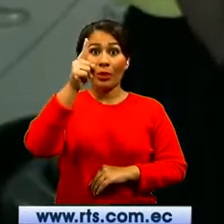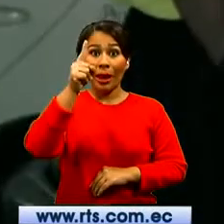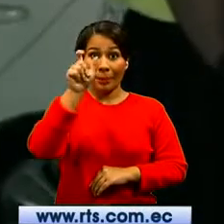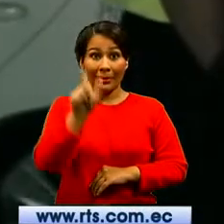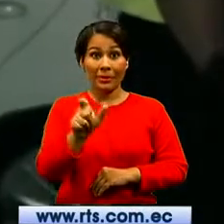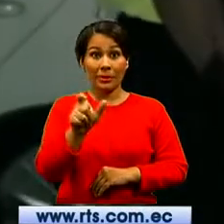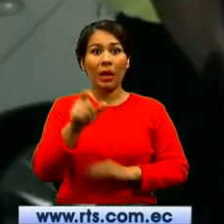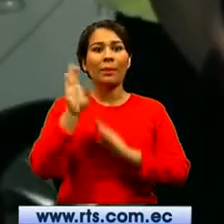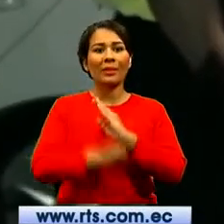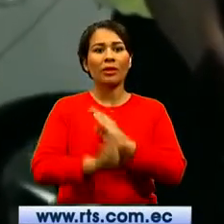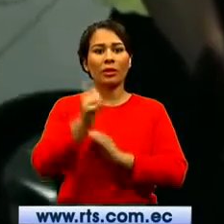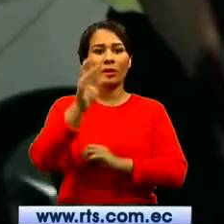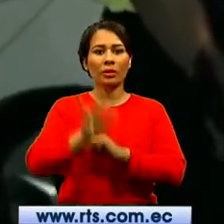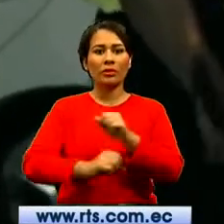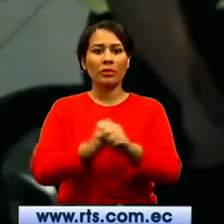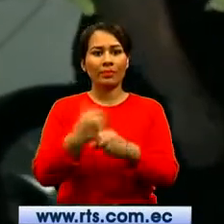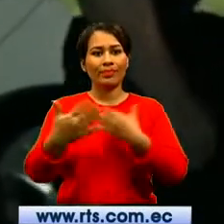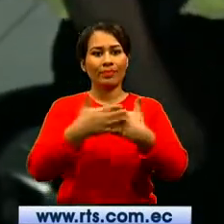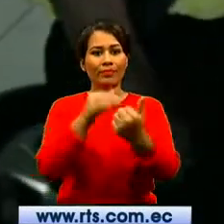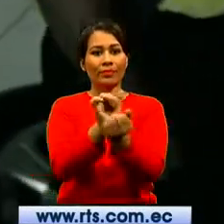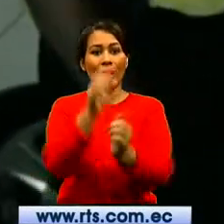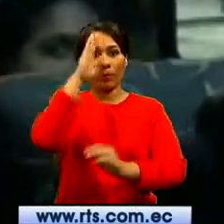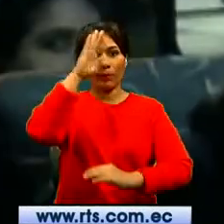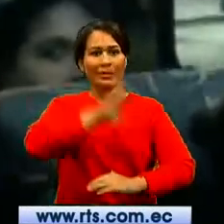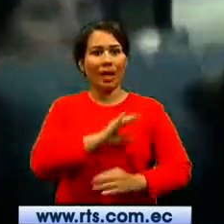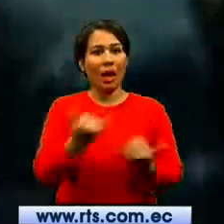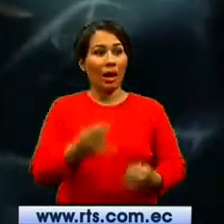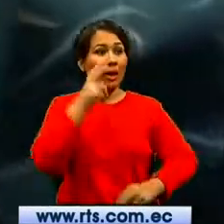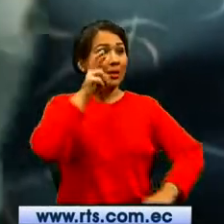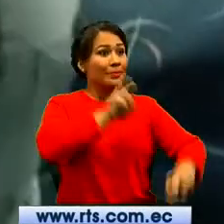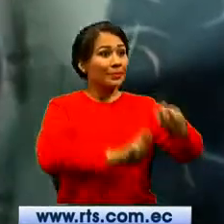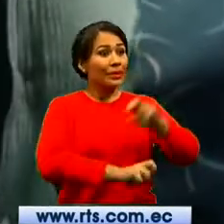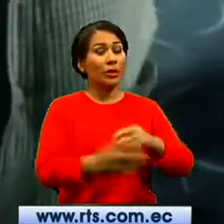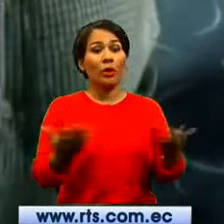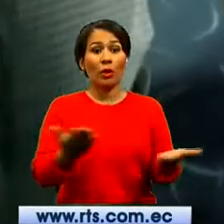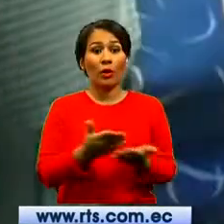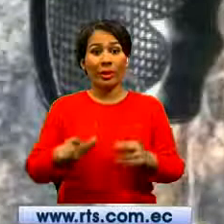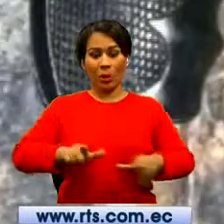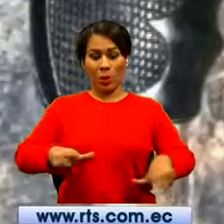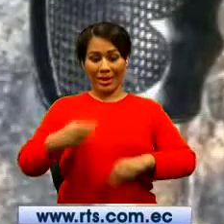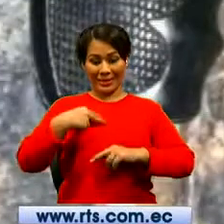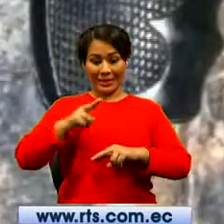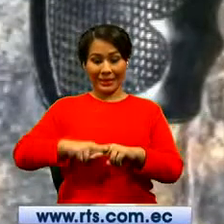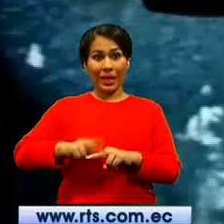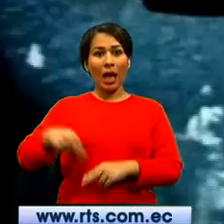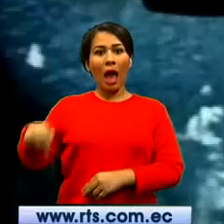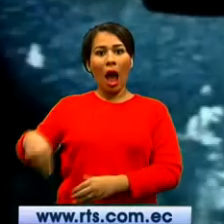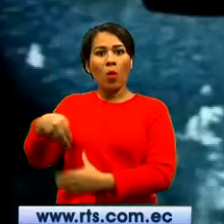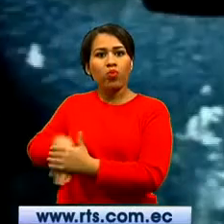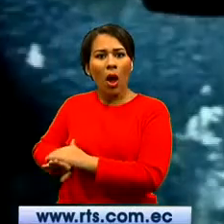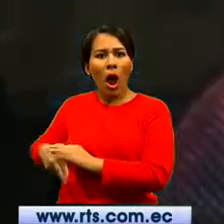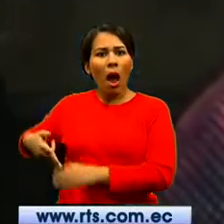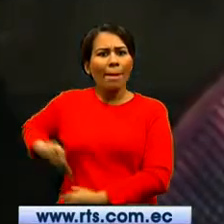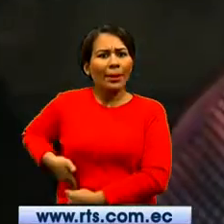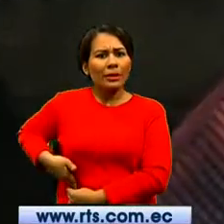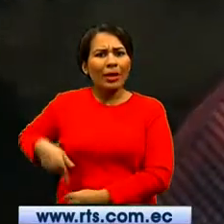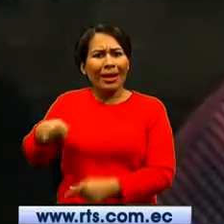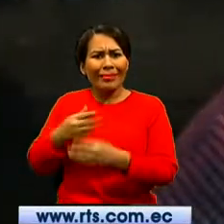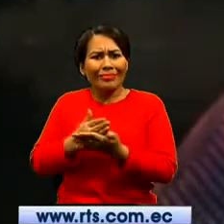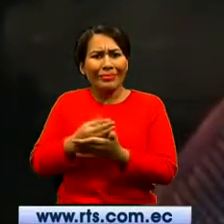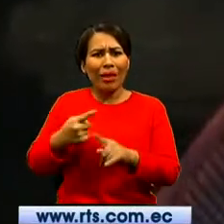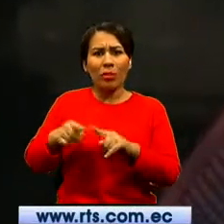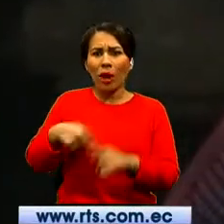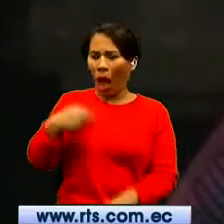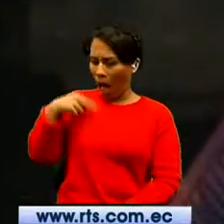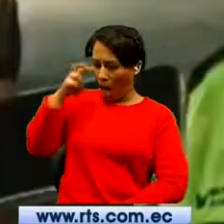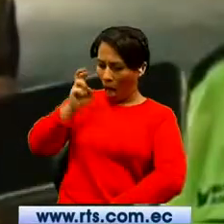fueron detenidos por la policía para investigaciones, luego de que en el asiento en que ellos viajaban se encontraran armas. Los señores policías han